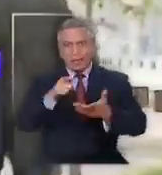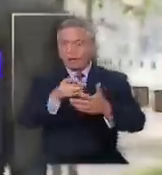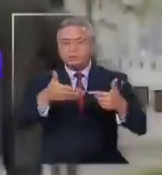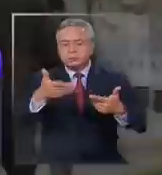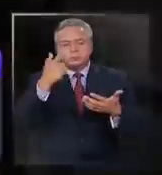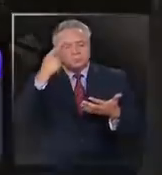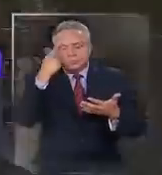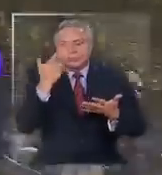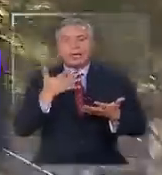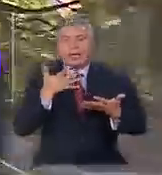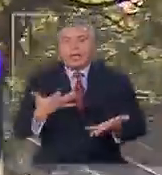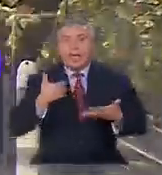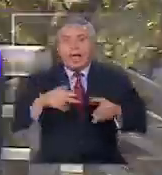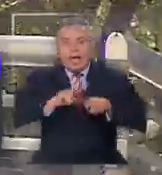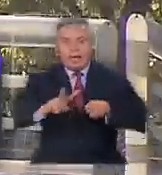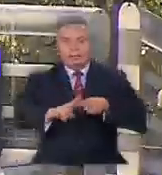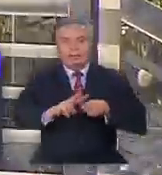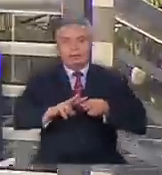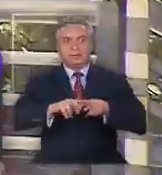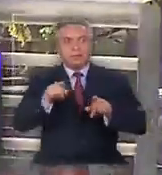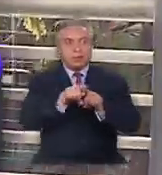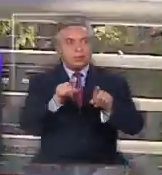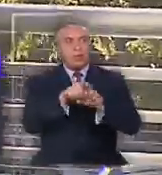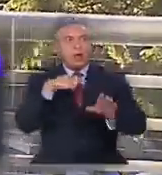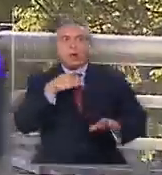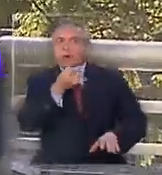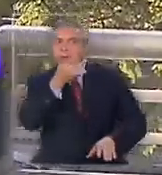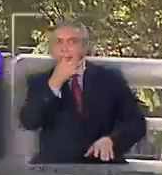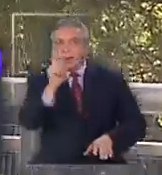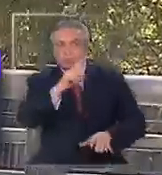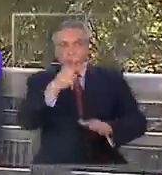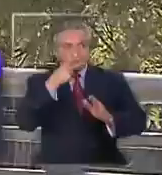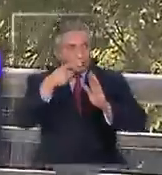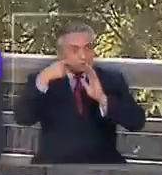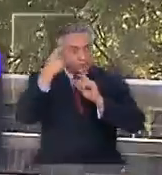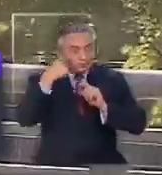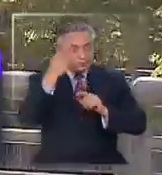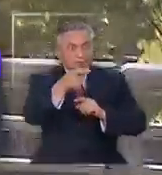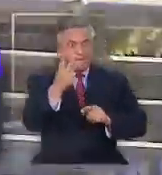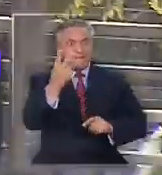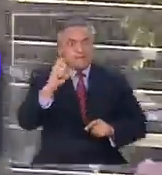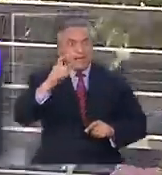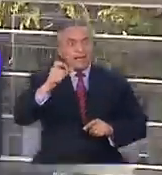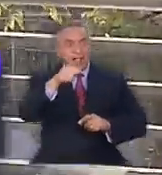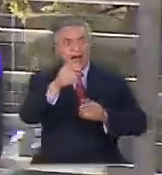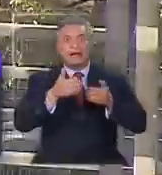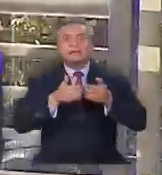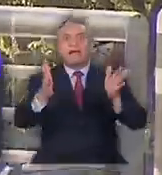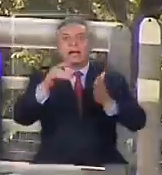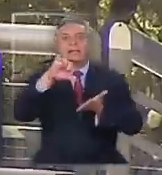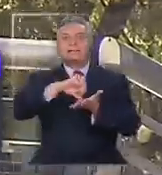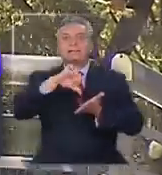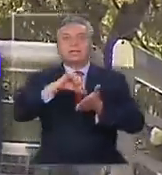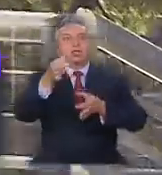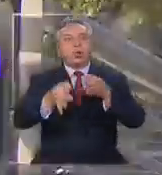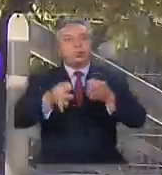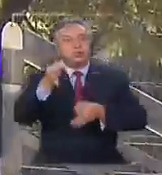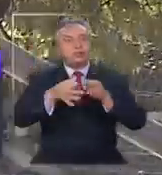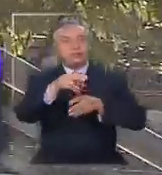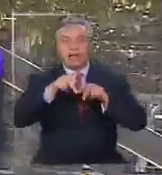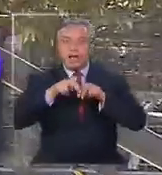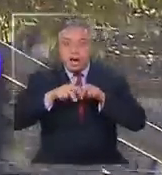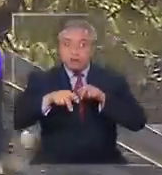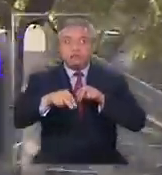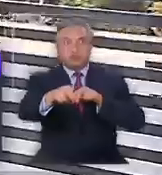es lo que vamos a hacer. La apreciación no es antojadiza, tiene que ver con esta imagen, la de Andrés Vega Garrido saliendo del centro de justicia, lo que legalmente